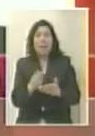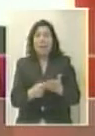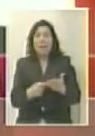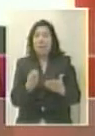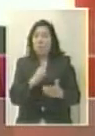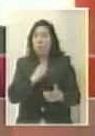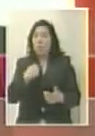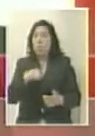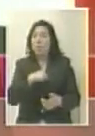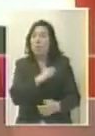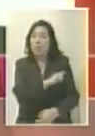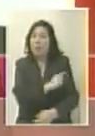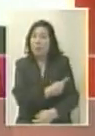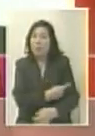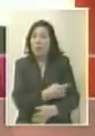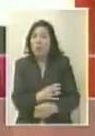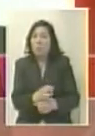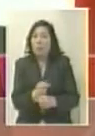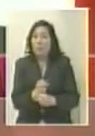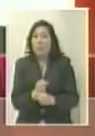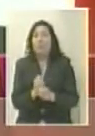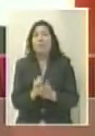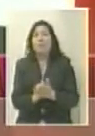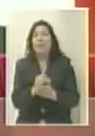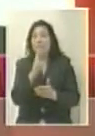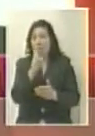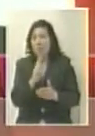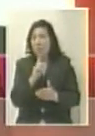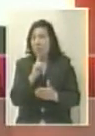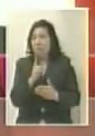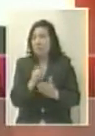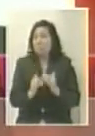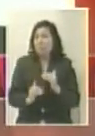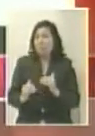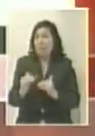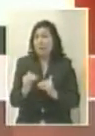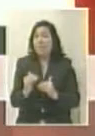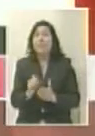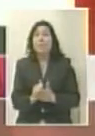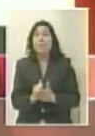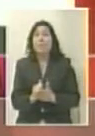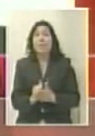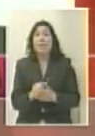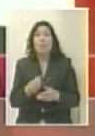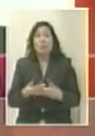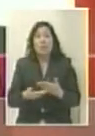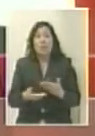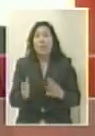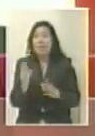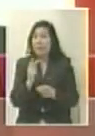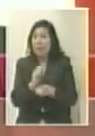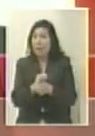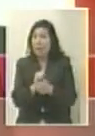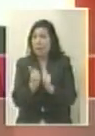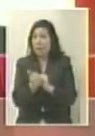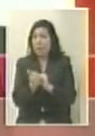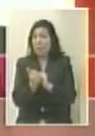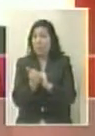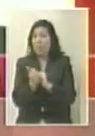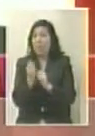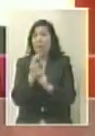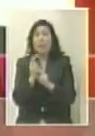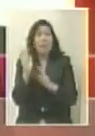nuestros esfuerzos a los planes de adaptación. El Perú es un país altamente vulnerable a las consecuencias del cambio climático, y por